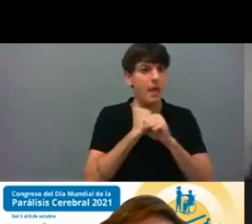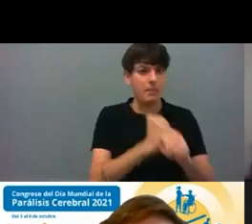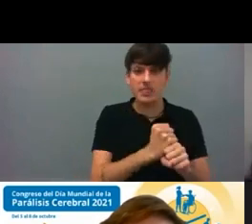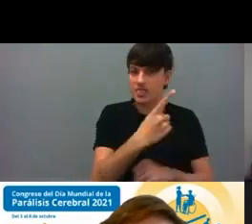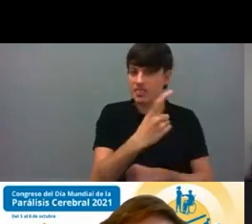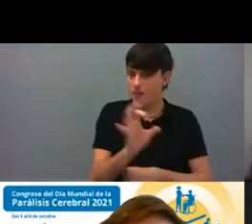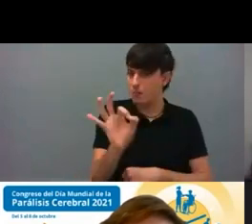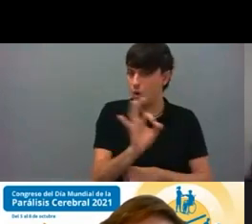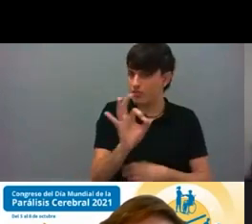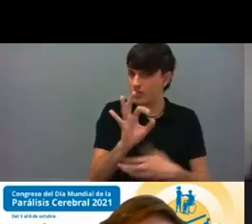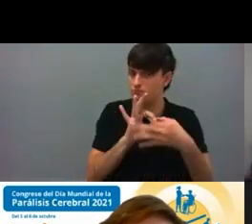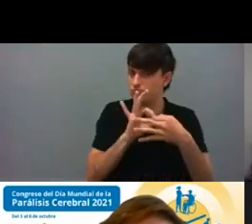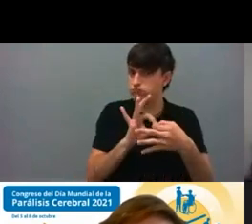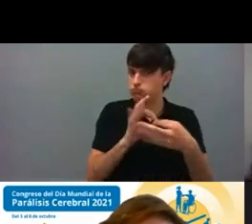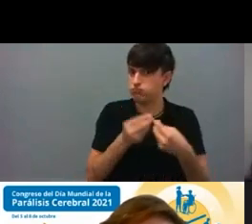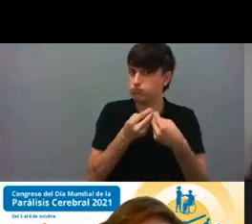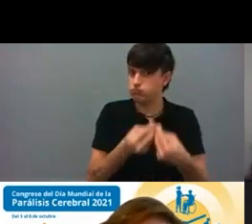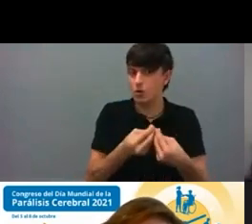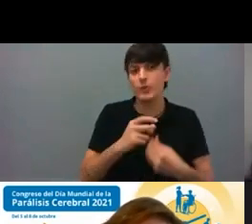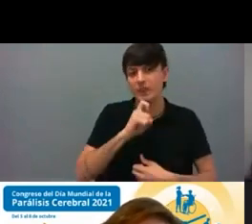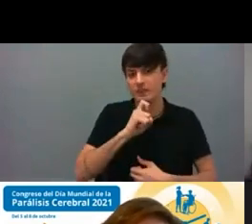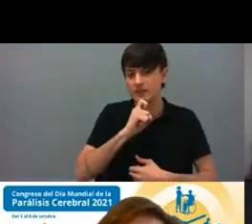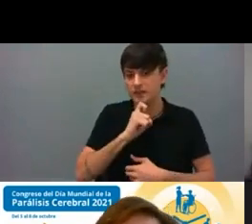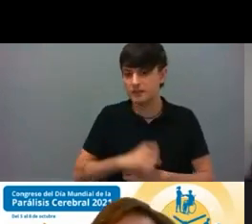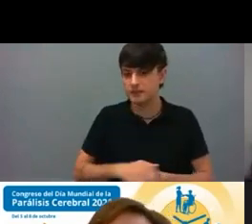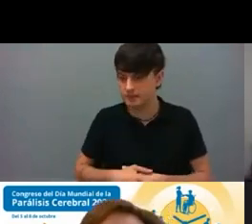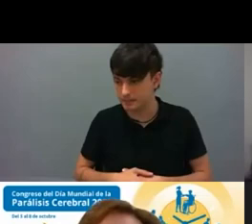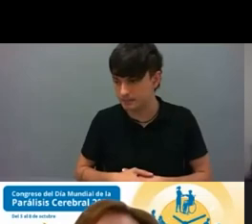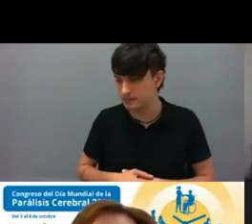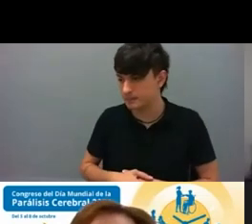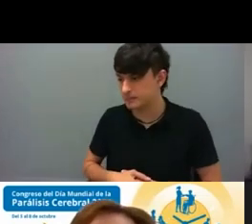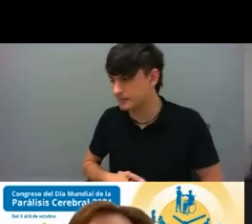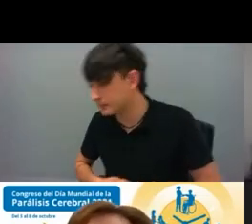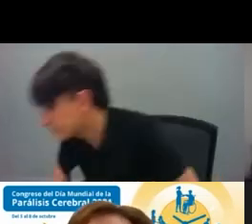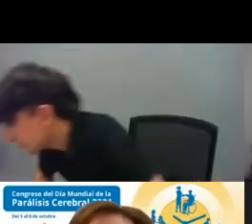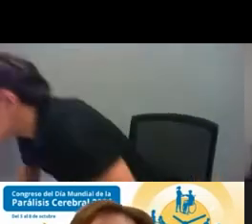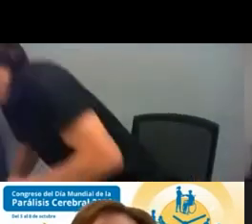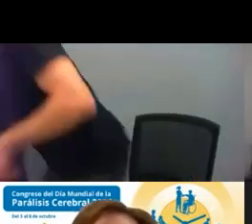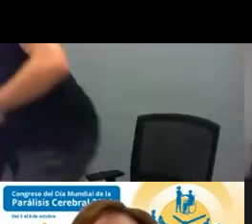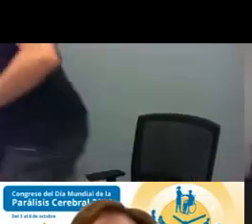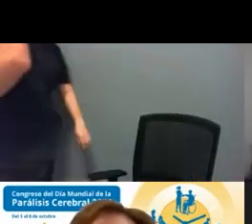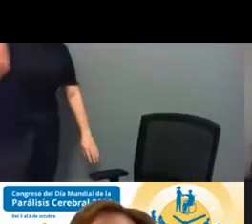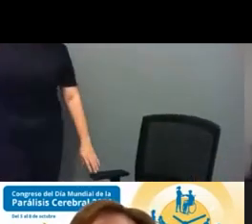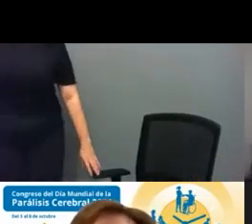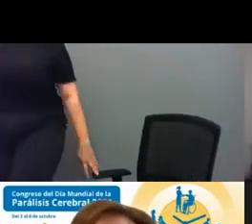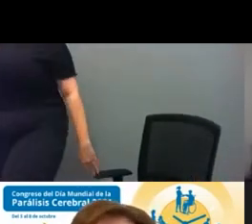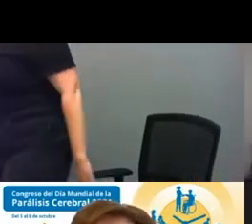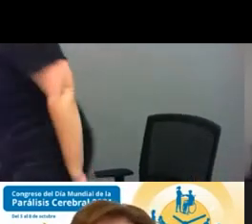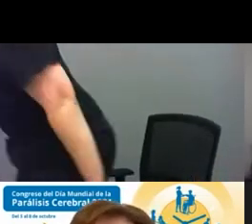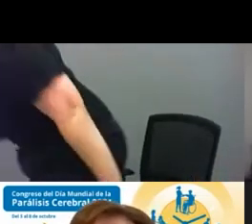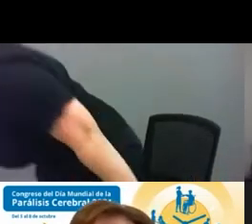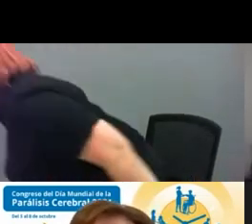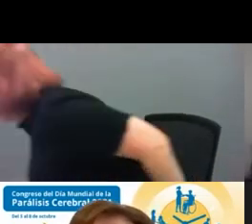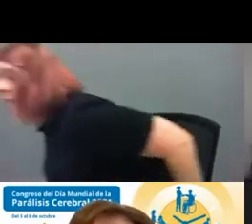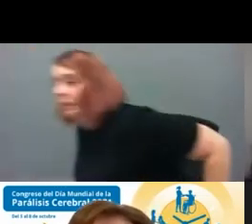es un poquito complicado. Marilyn, estoy, o sea, me siento feliz